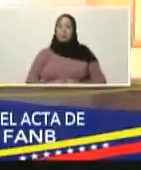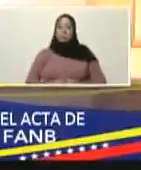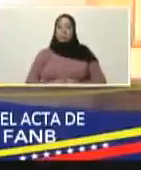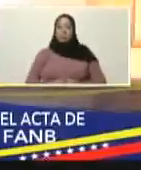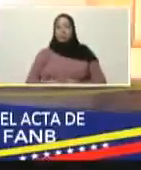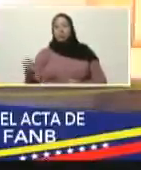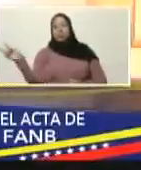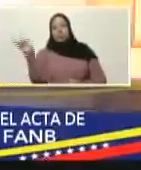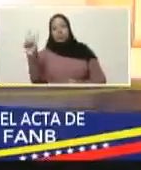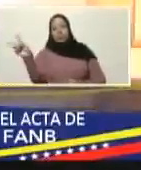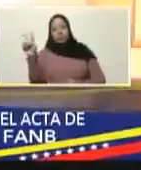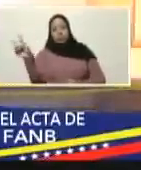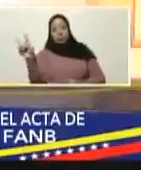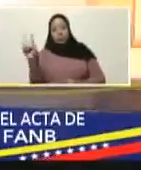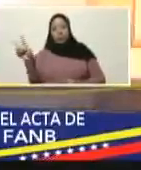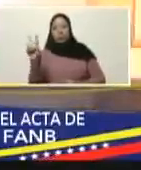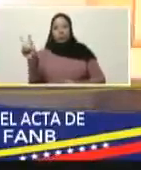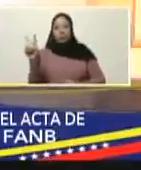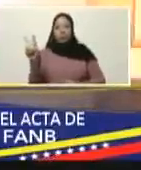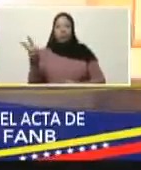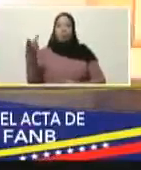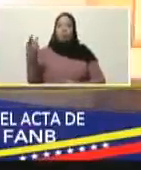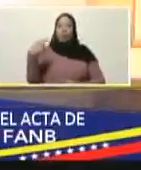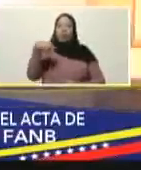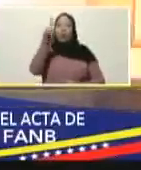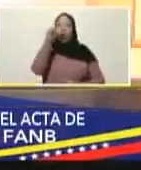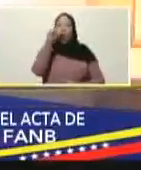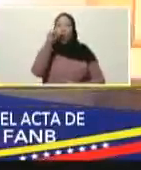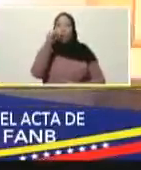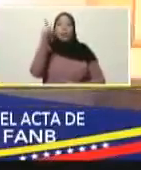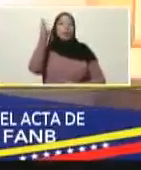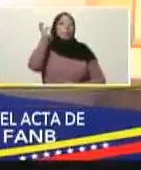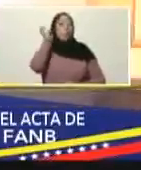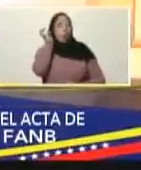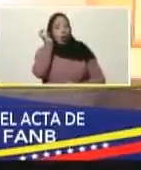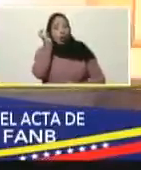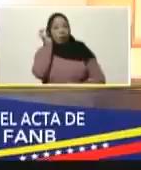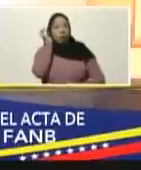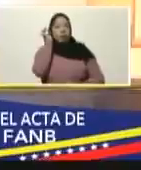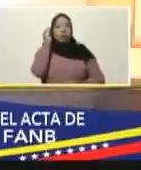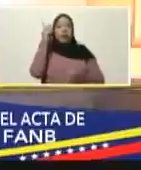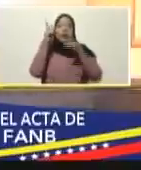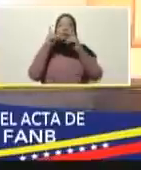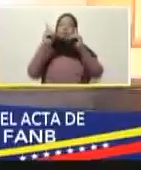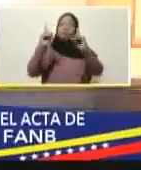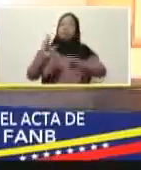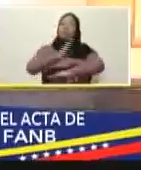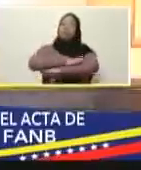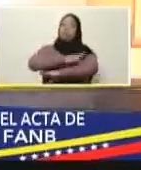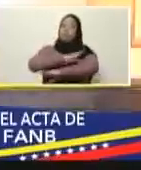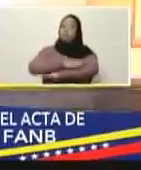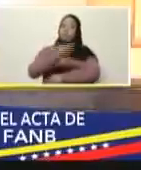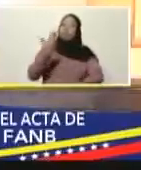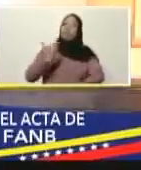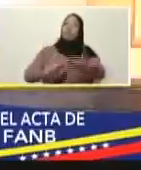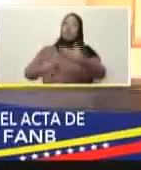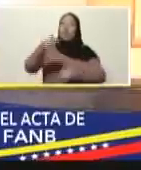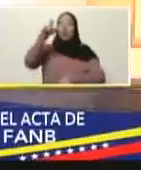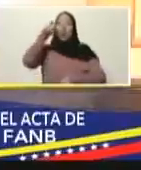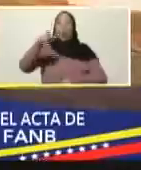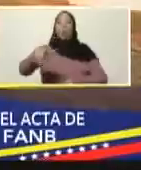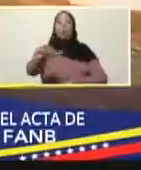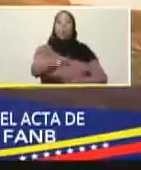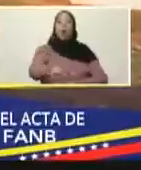Los venezolanos y las venezolanas debemos demostrar cada día que somos un pueblo